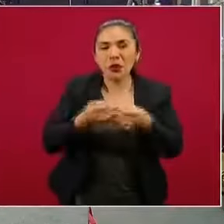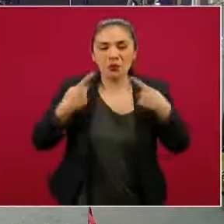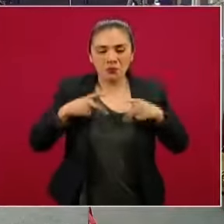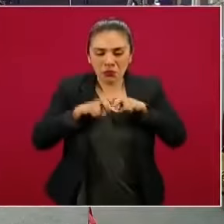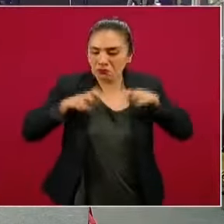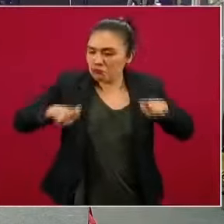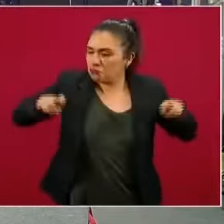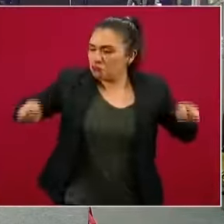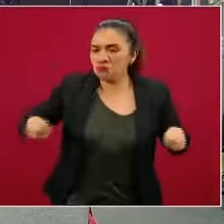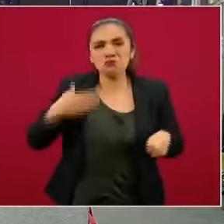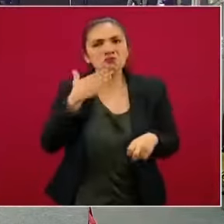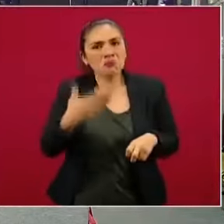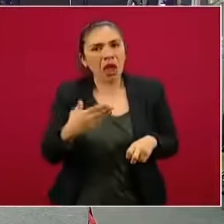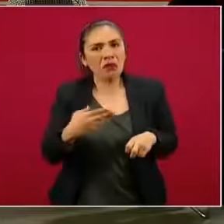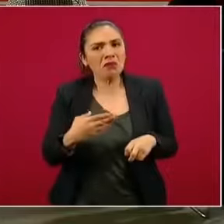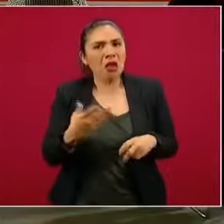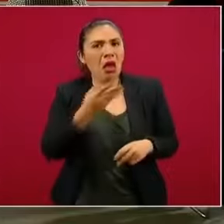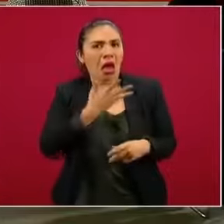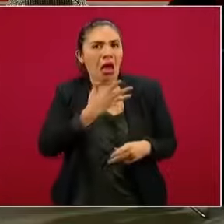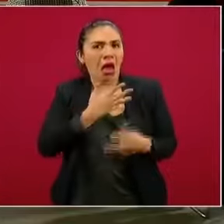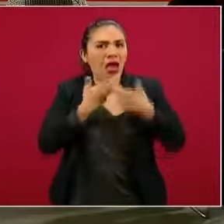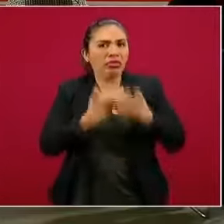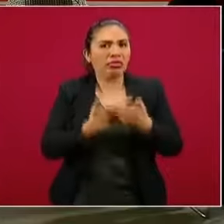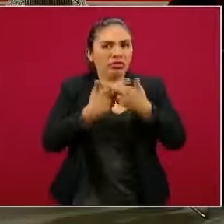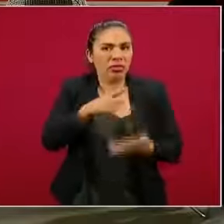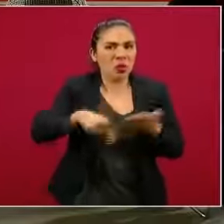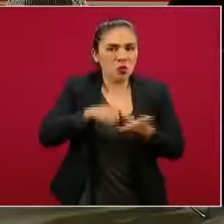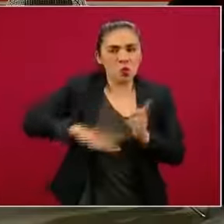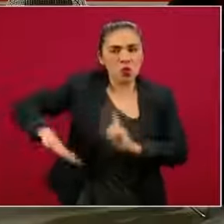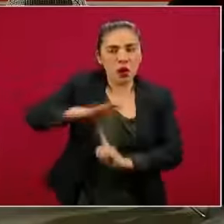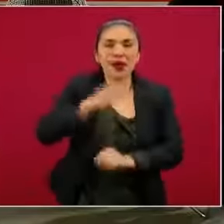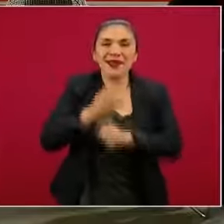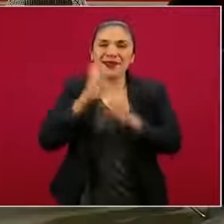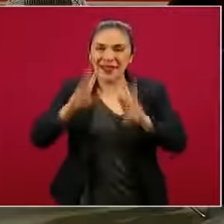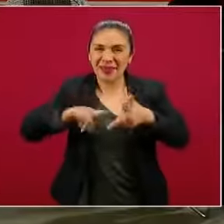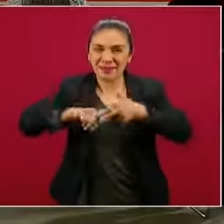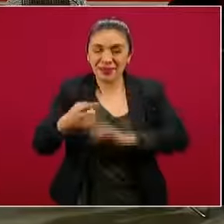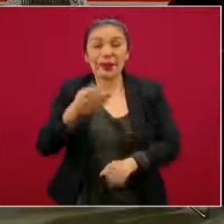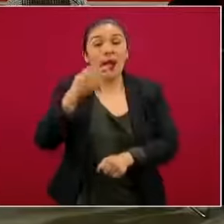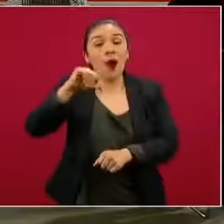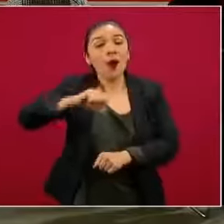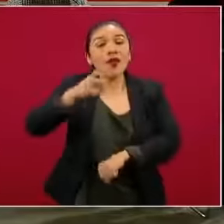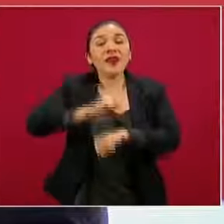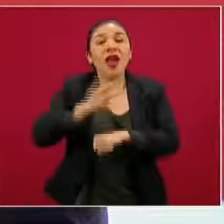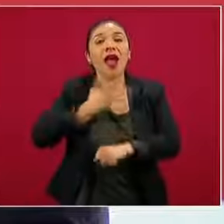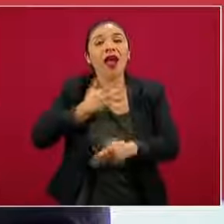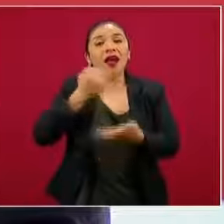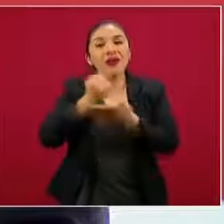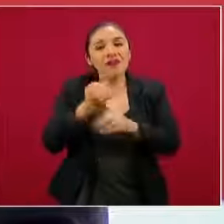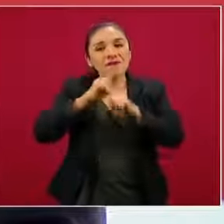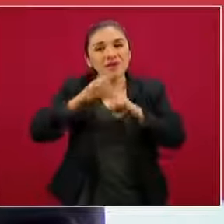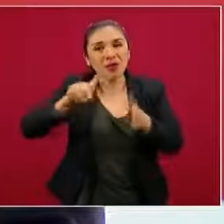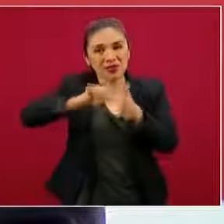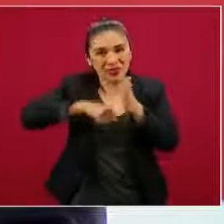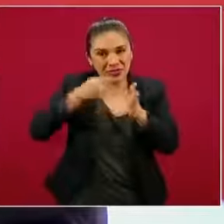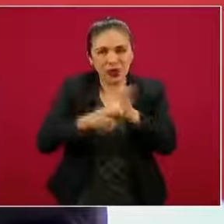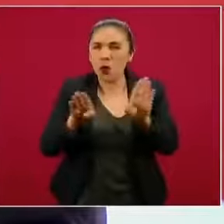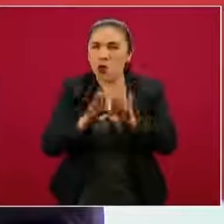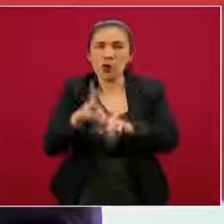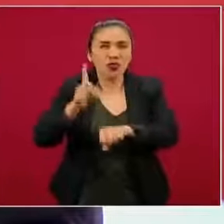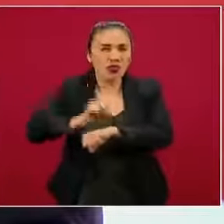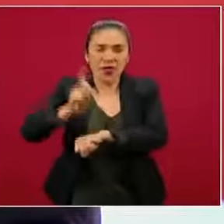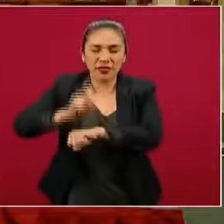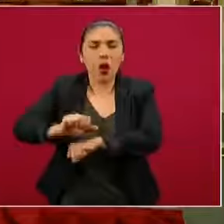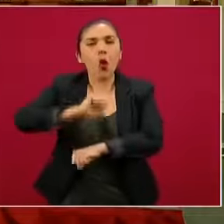nosotros. Y vamos a iniciar. Hoy tenemos el informe técnico diario y el